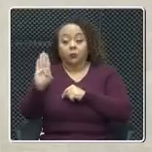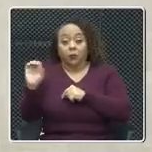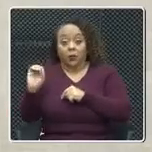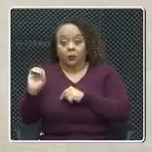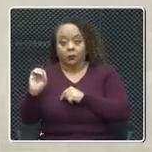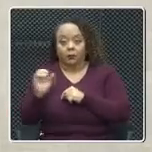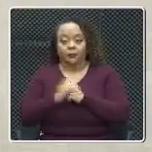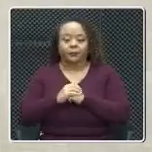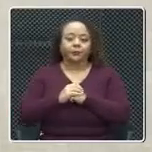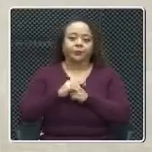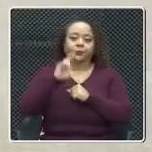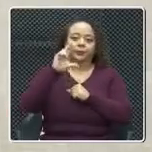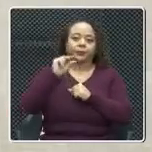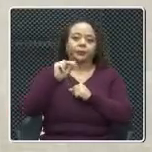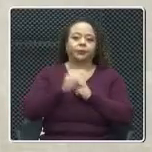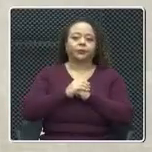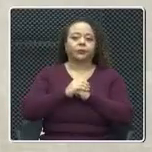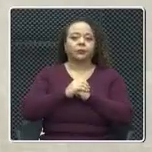es